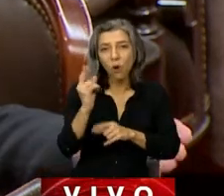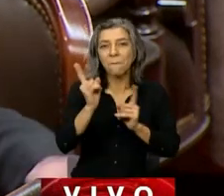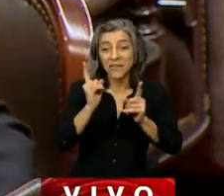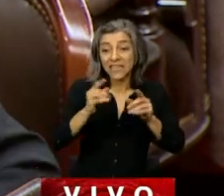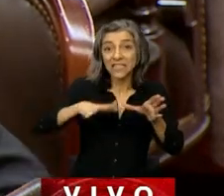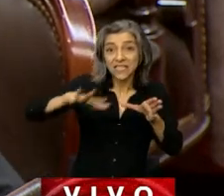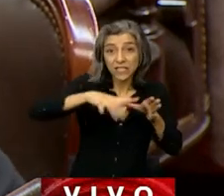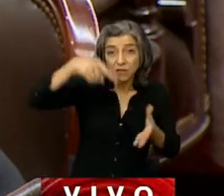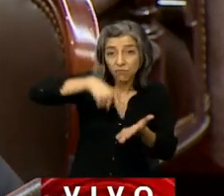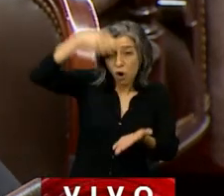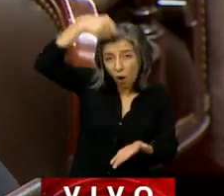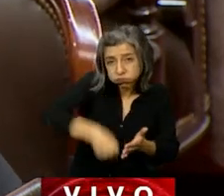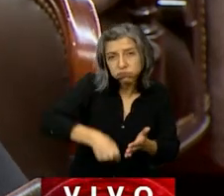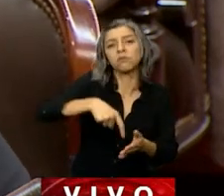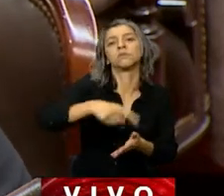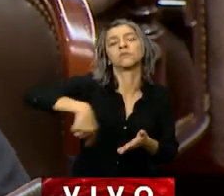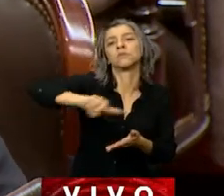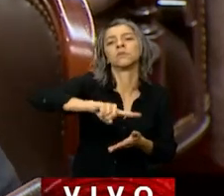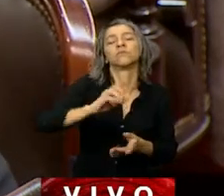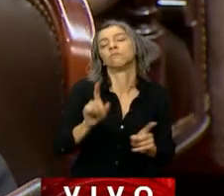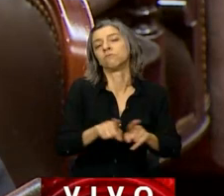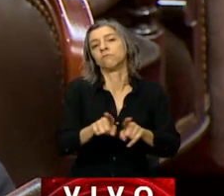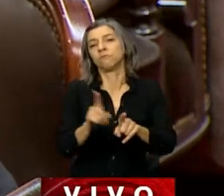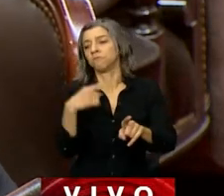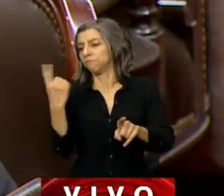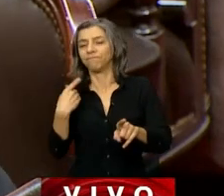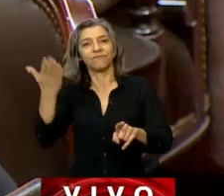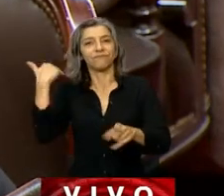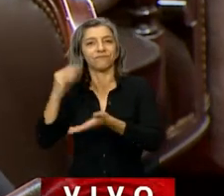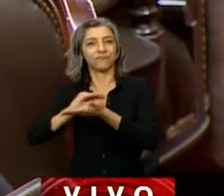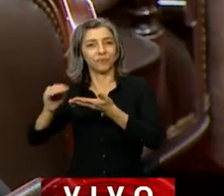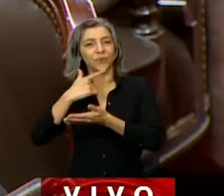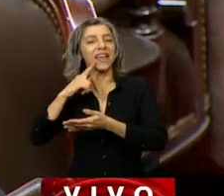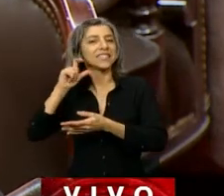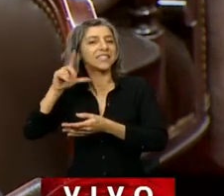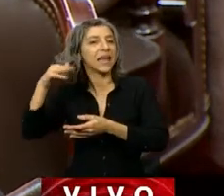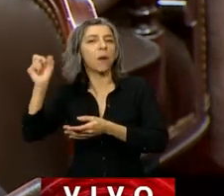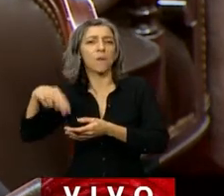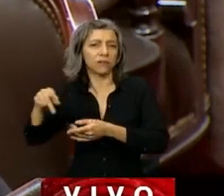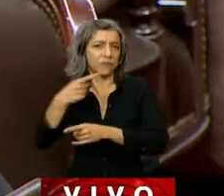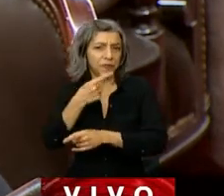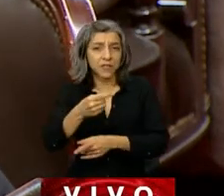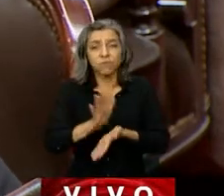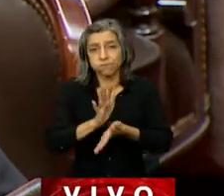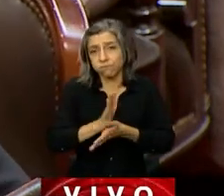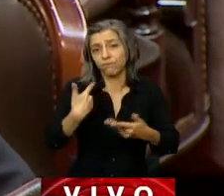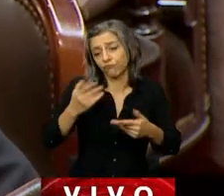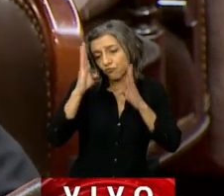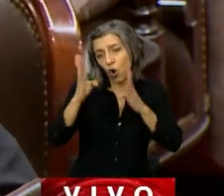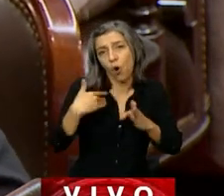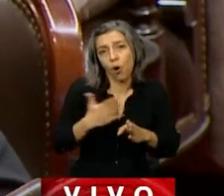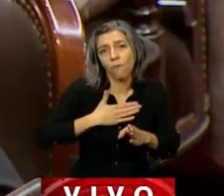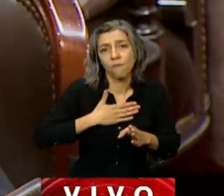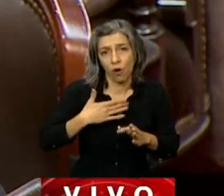con lo que había mencionado la diputada Stillman, que son los compromisos asumidos por nuestro país, nada más ni nada menos que la ley Escazú,